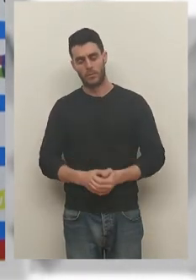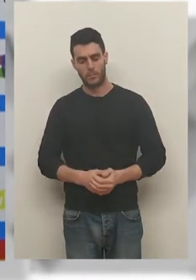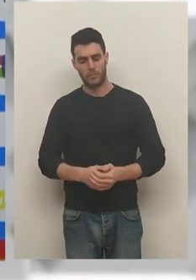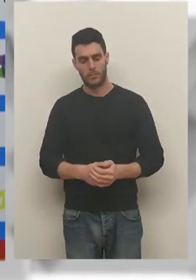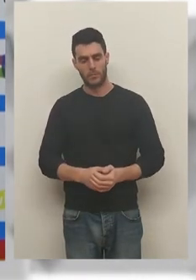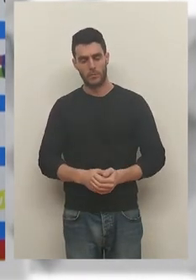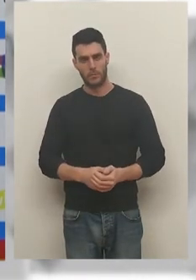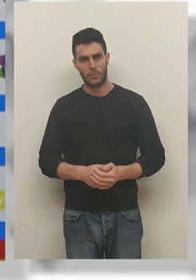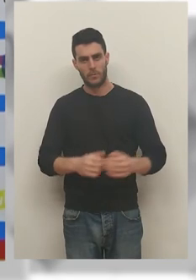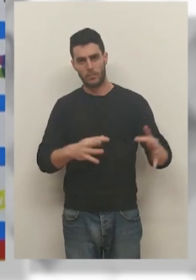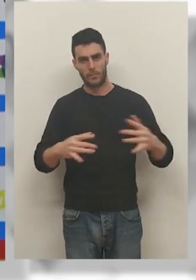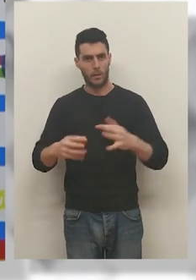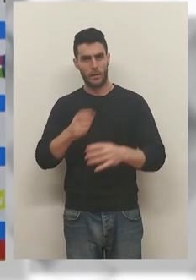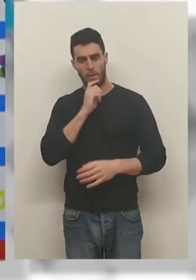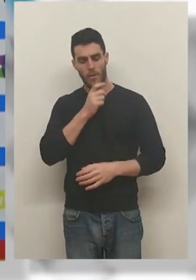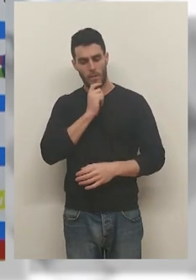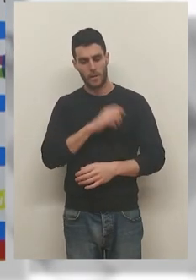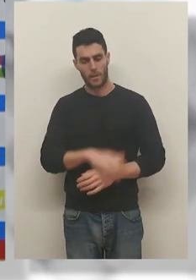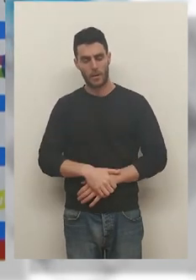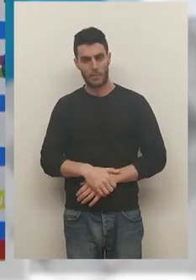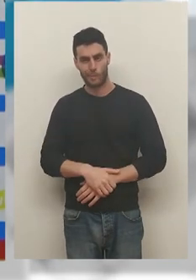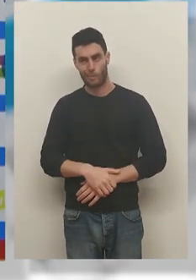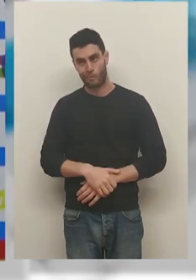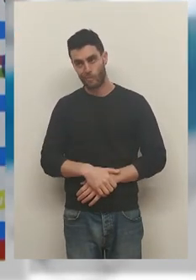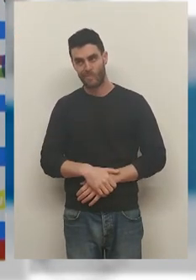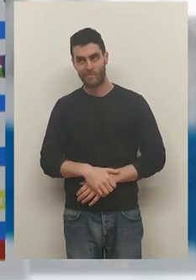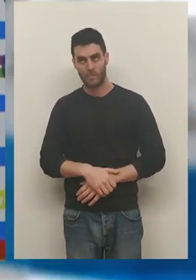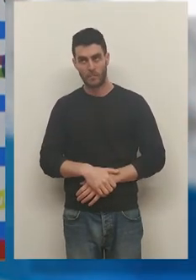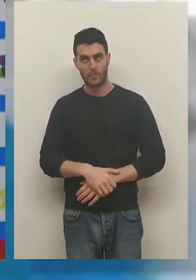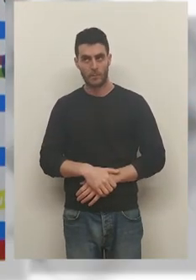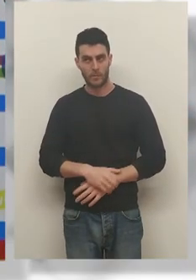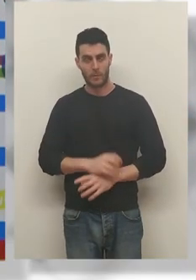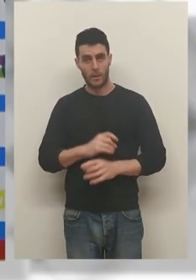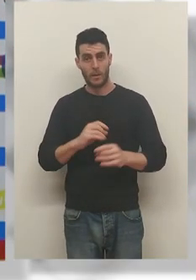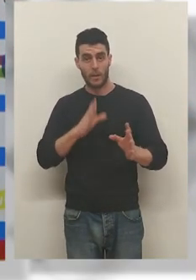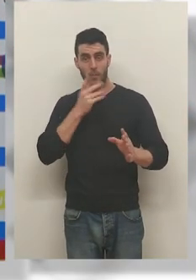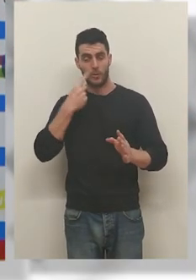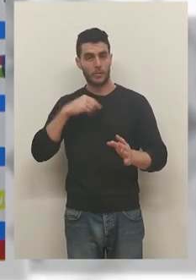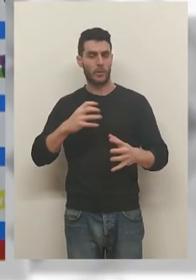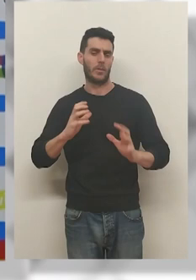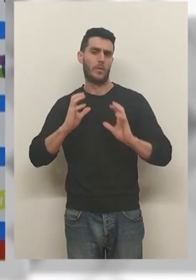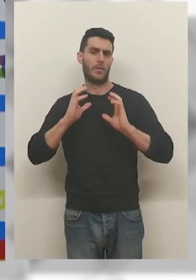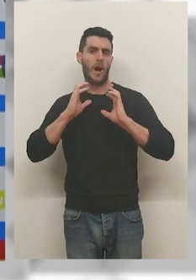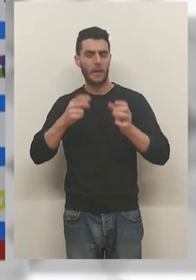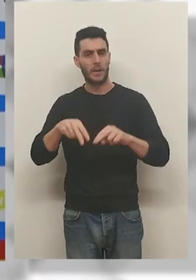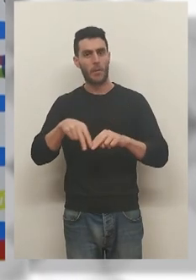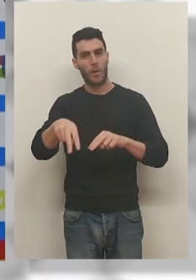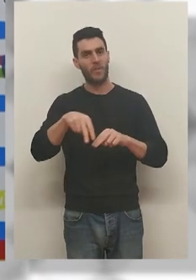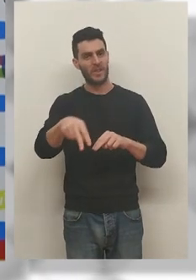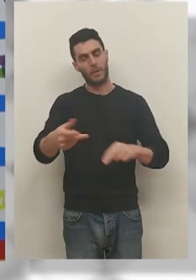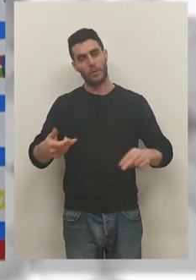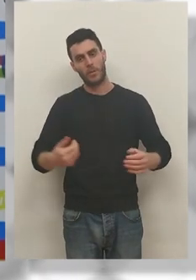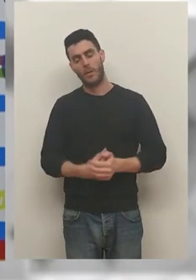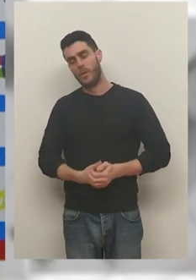está el partido muy condicionado evidentemente eso nos ha obligado a plantearlo de una manera muy agresiva en lo ofensivo